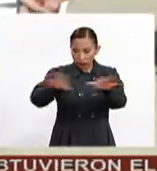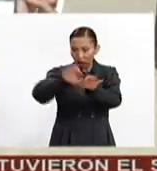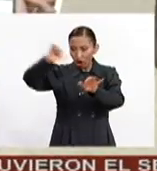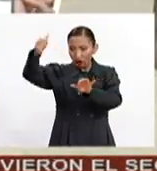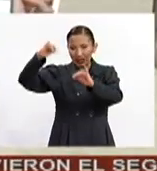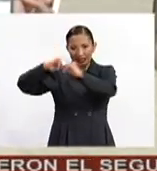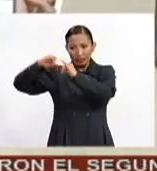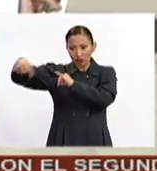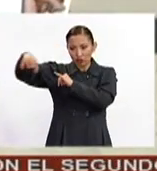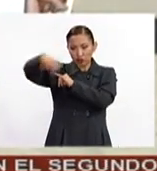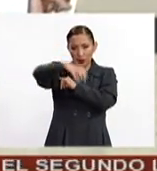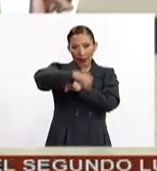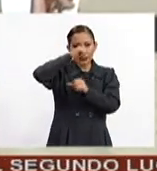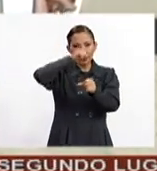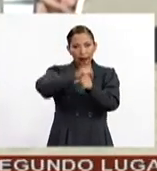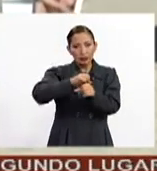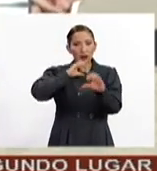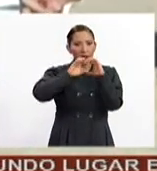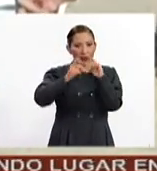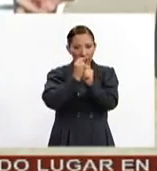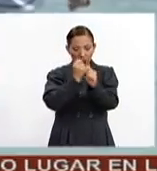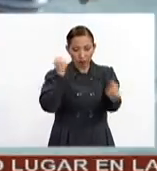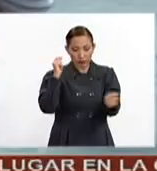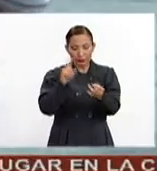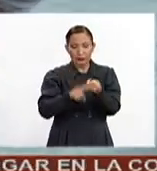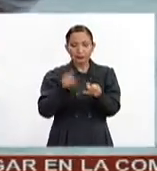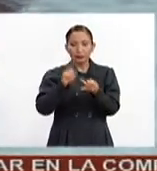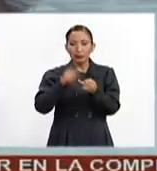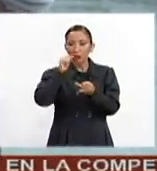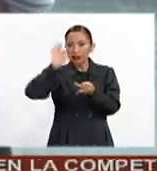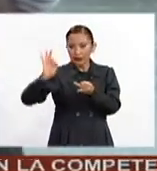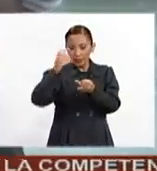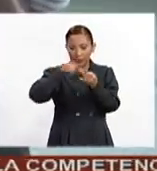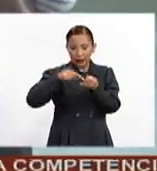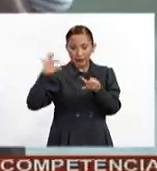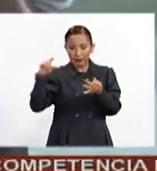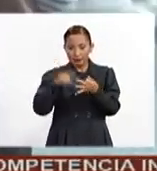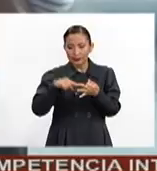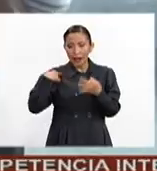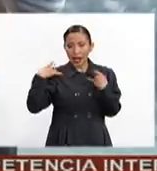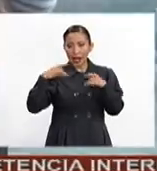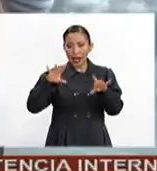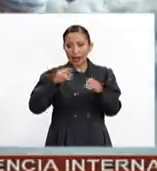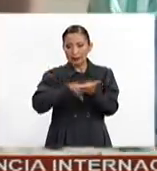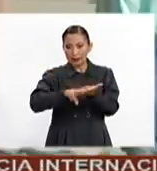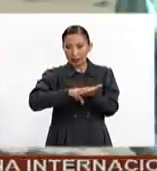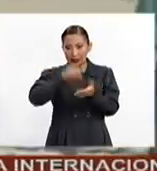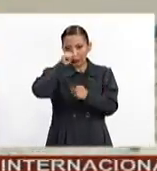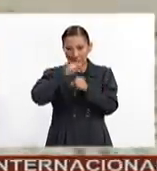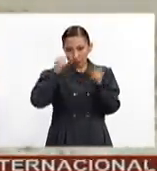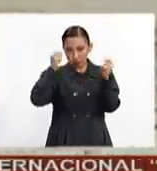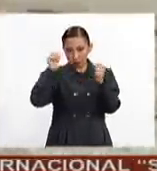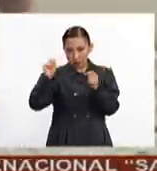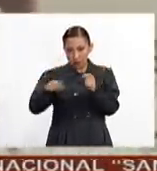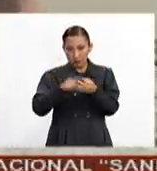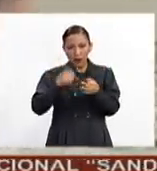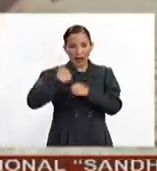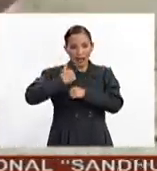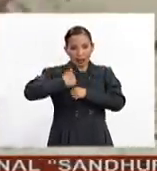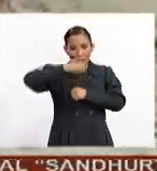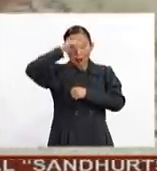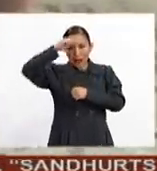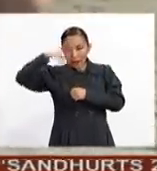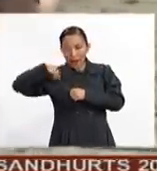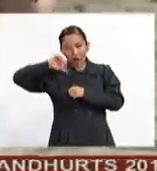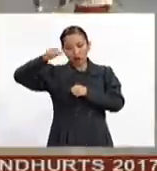otras dependencias como la Secretaría de Comunicaciones y Transportes, Policía Federal, Los Ángeles Verdes de la Secretaría de Turismo, Ejército, Marina,